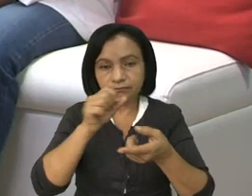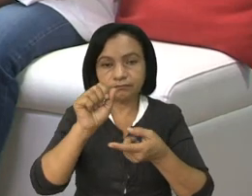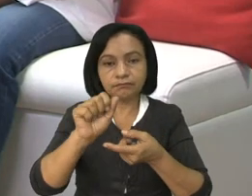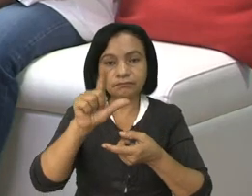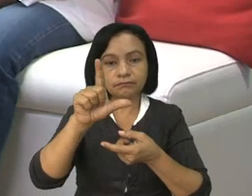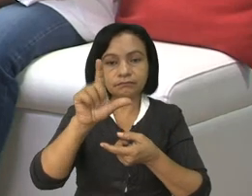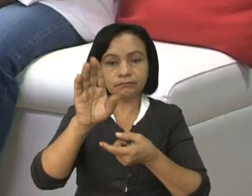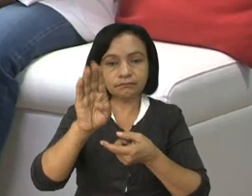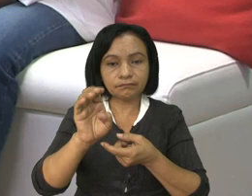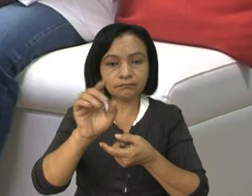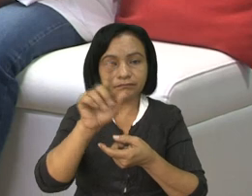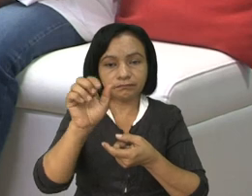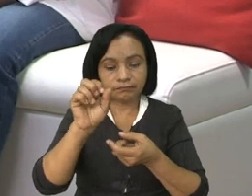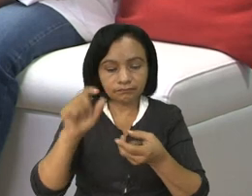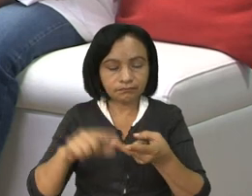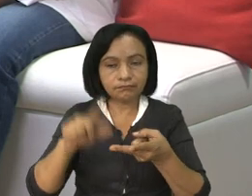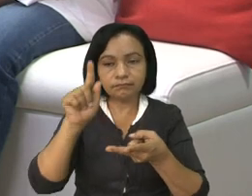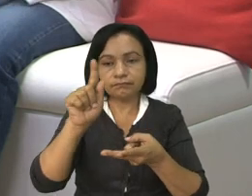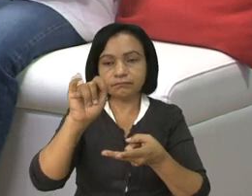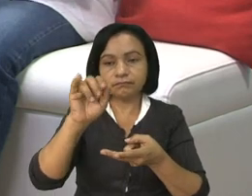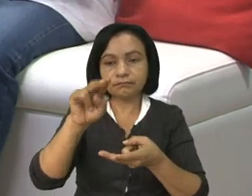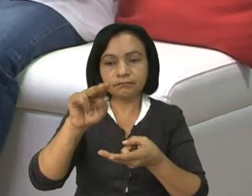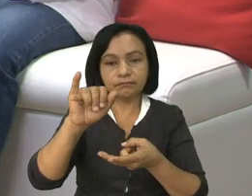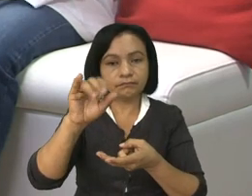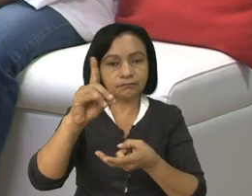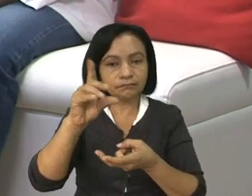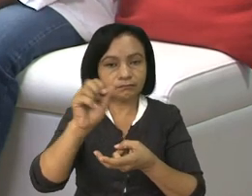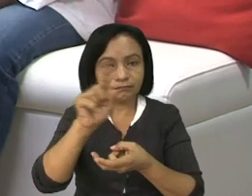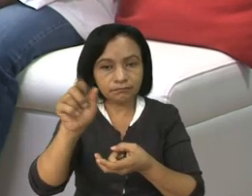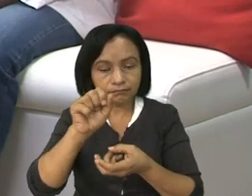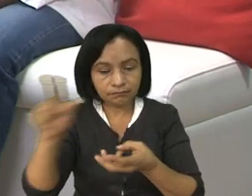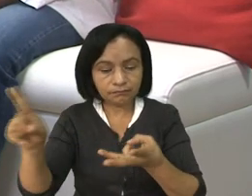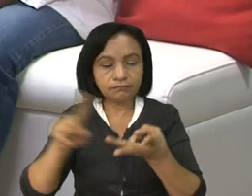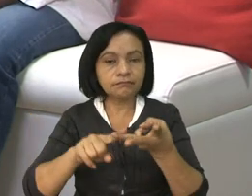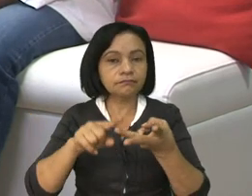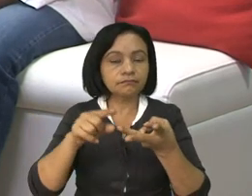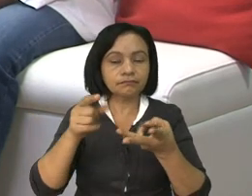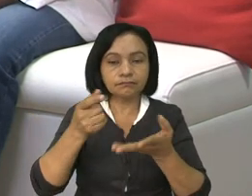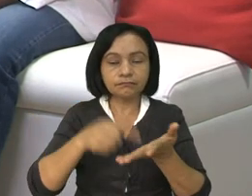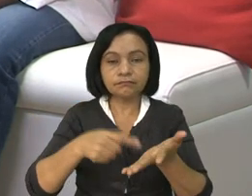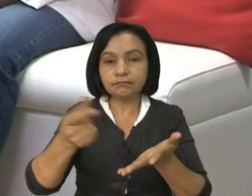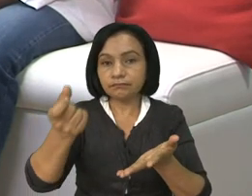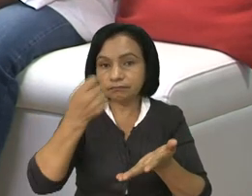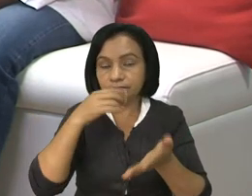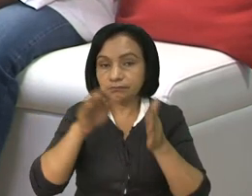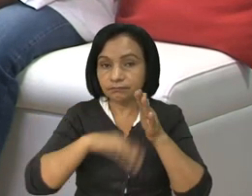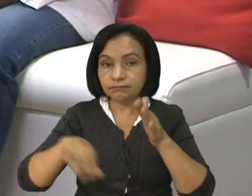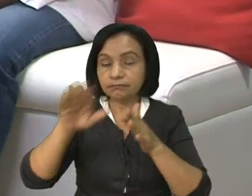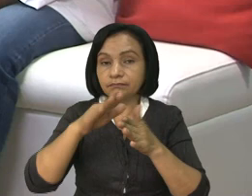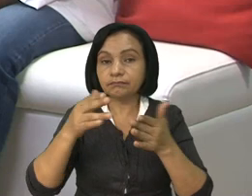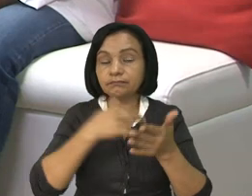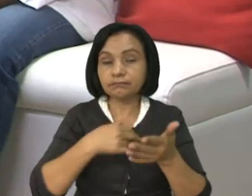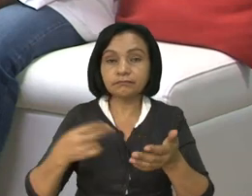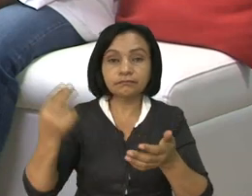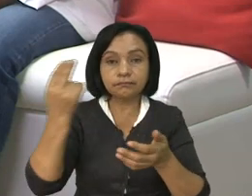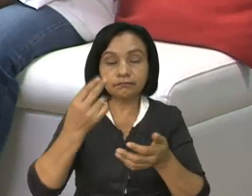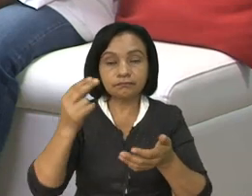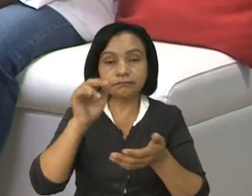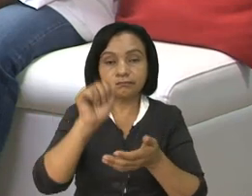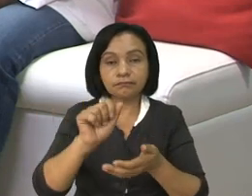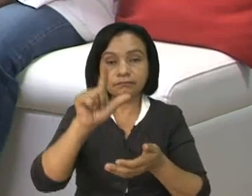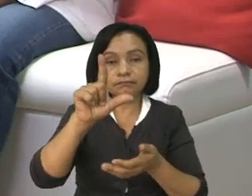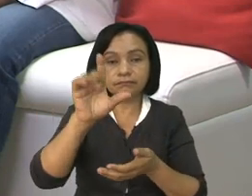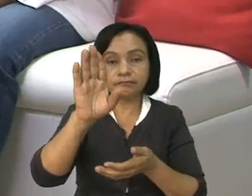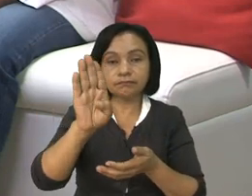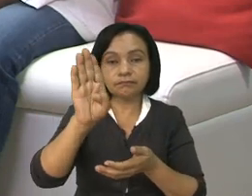albendazol, tinidazol, todo lo que son la familia de los imidazoles, y el desparasitante más común que nosotros usamos es el